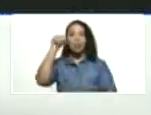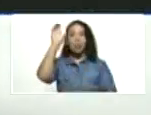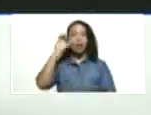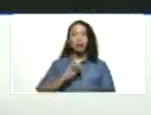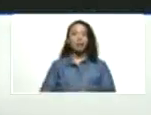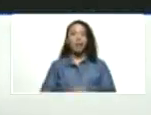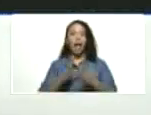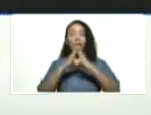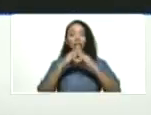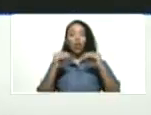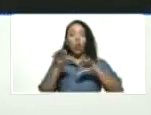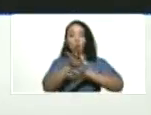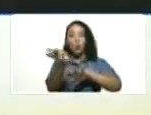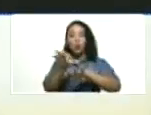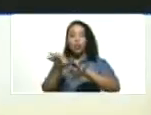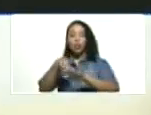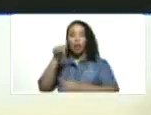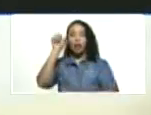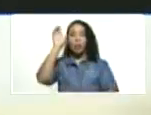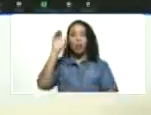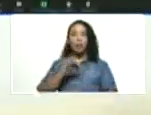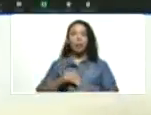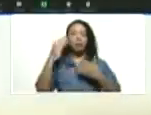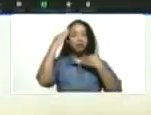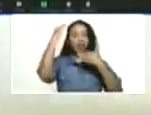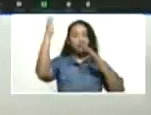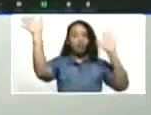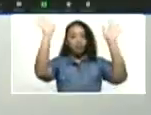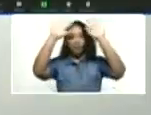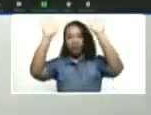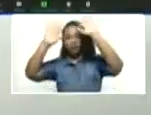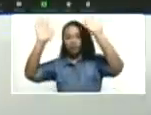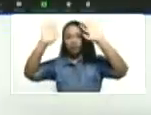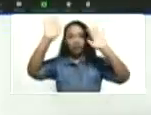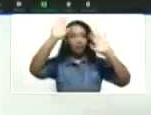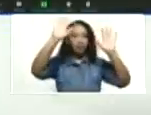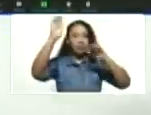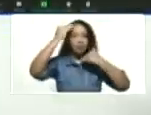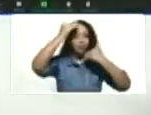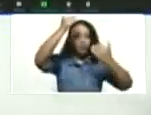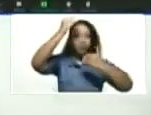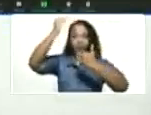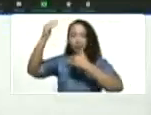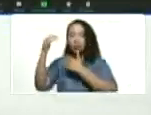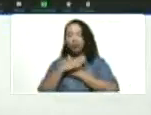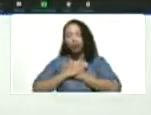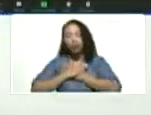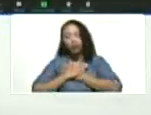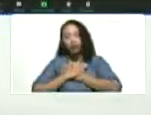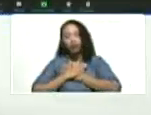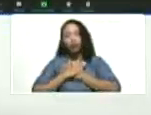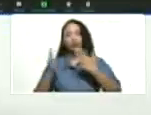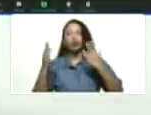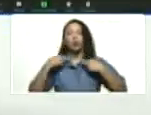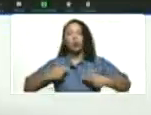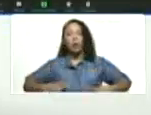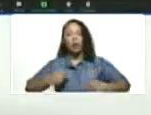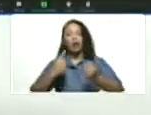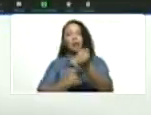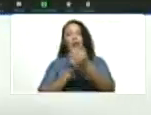en todos los municipios del país. Mis saludos. Solidario, humano,